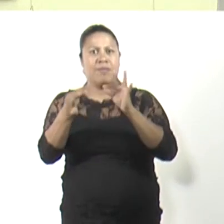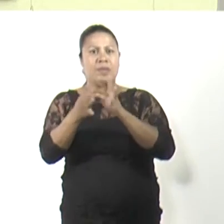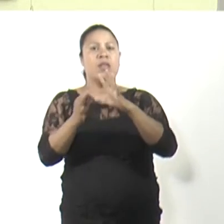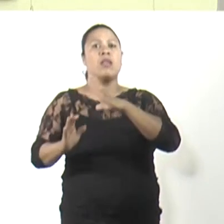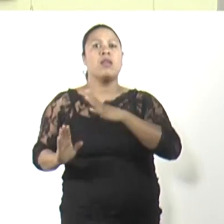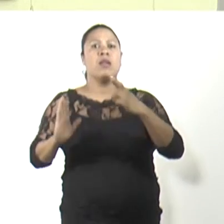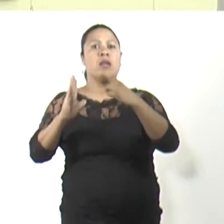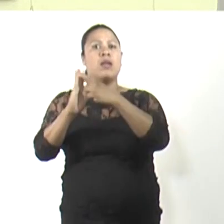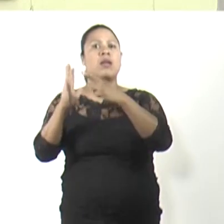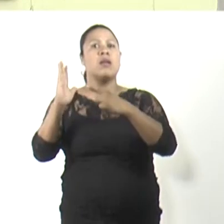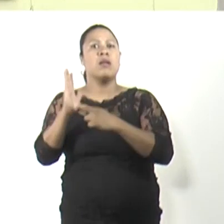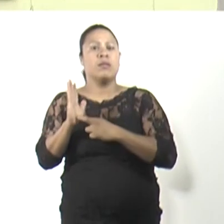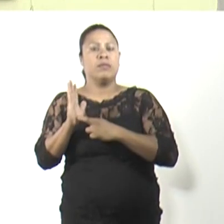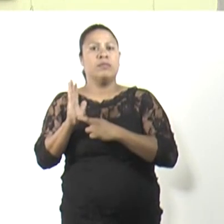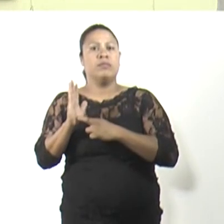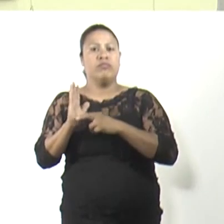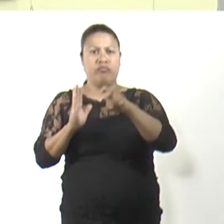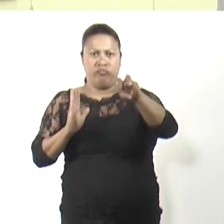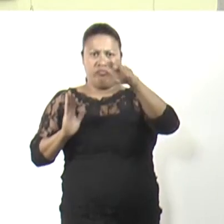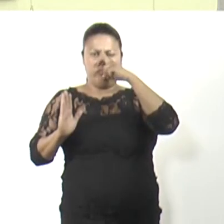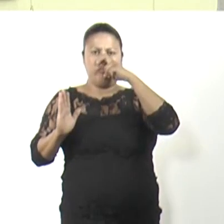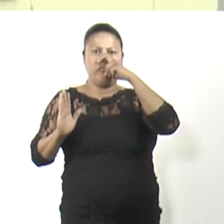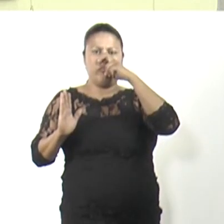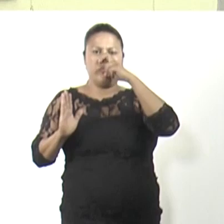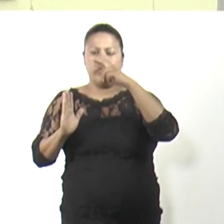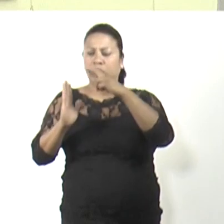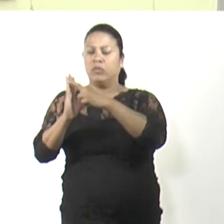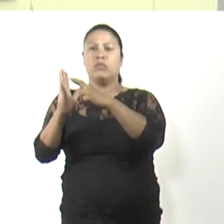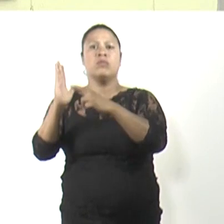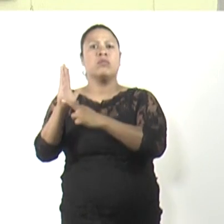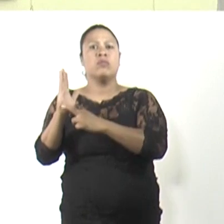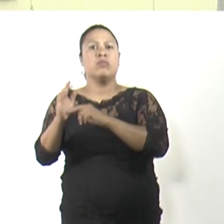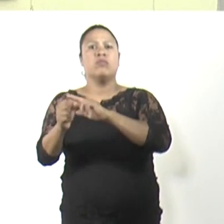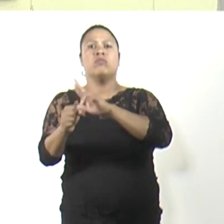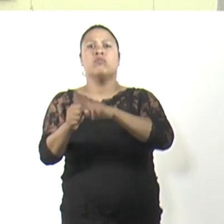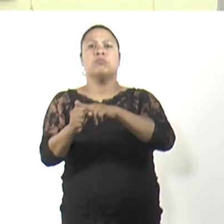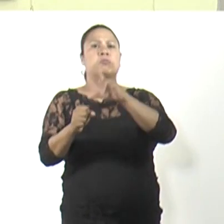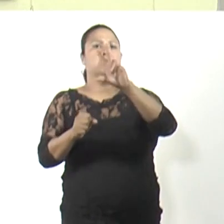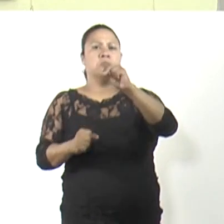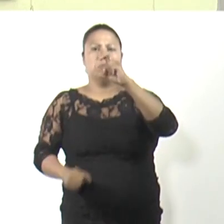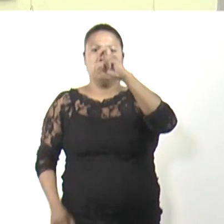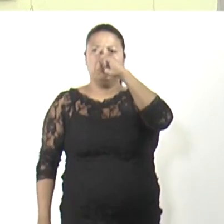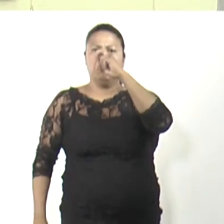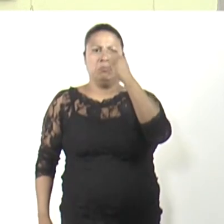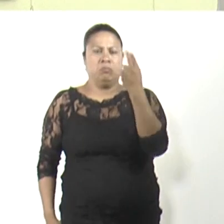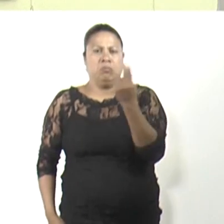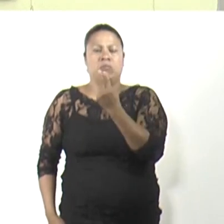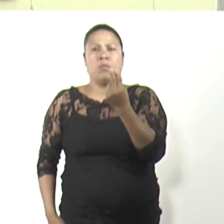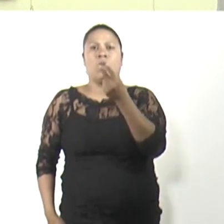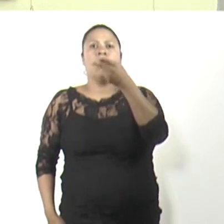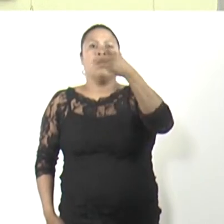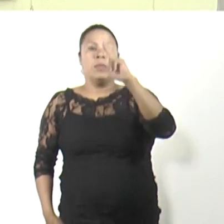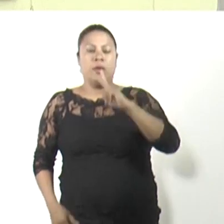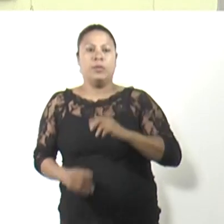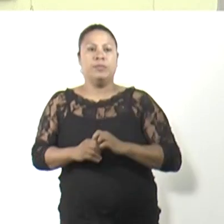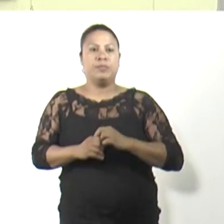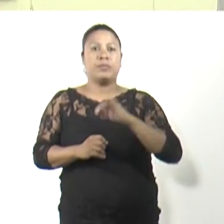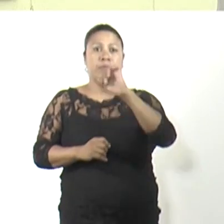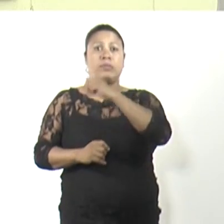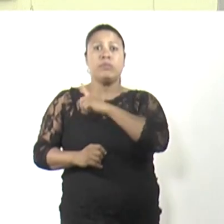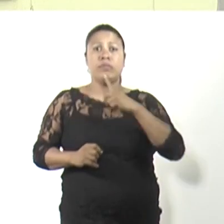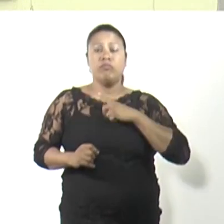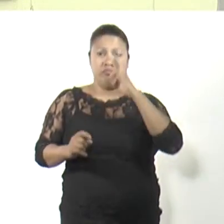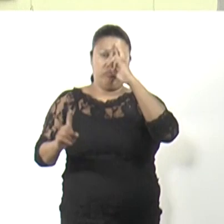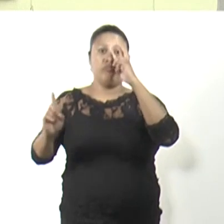reglas escritas y algunas que no están escritas, pero que se